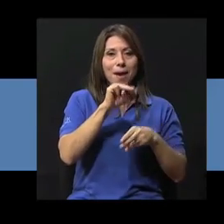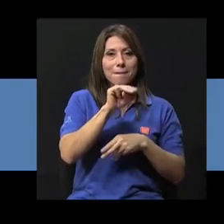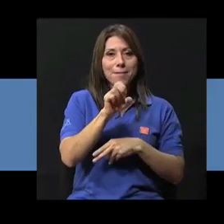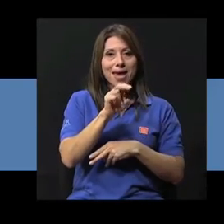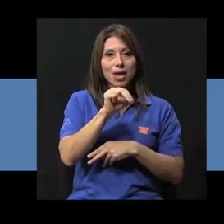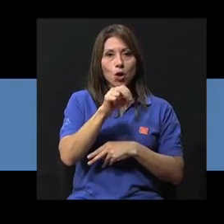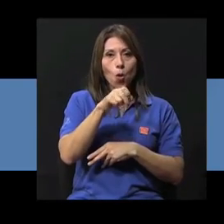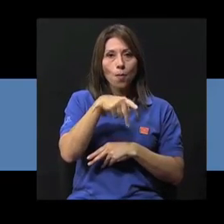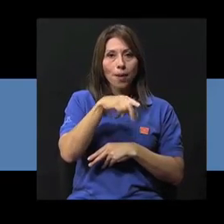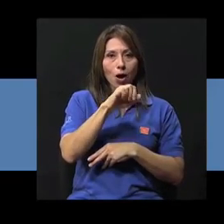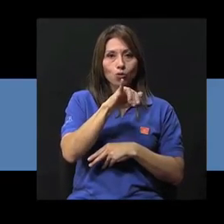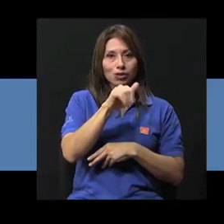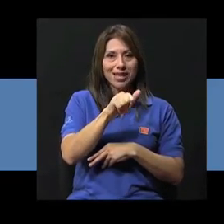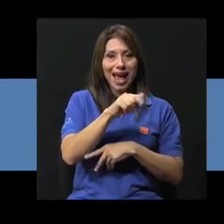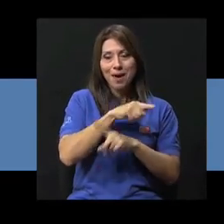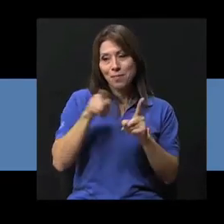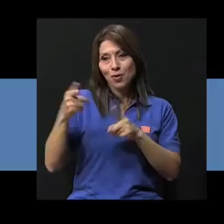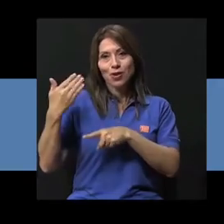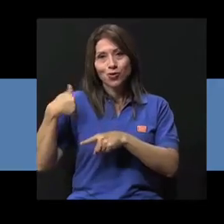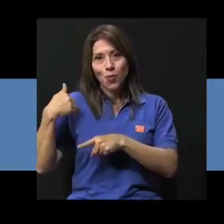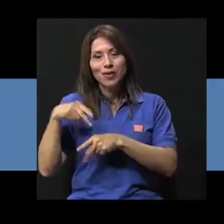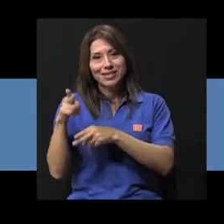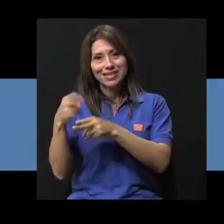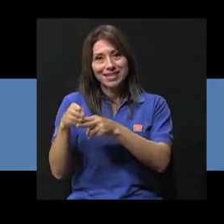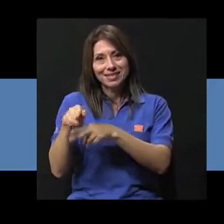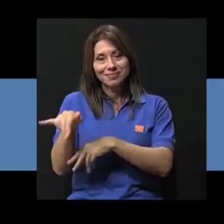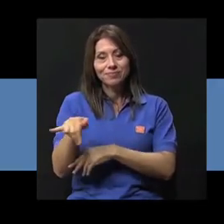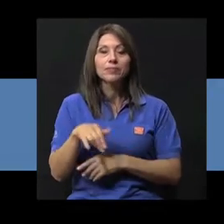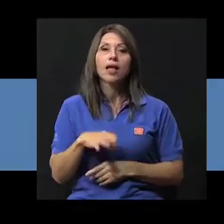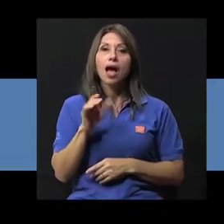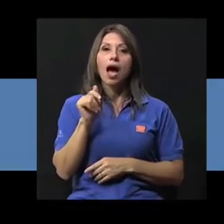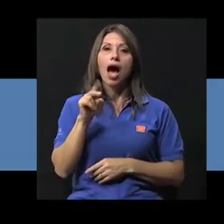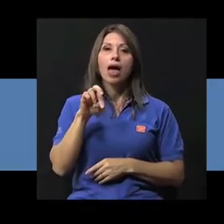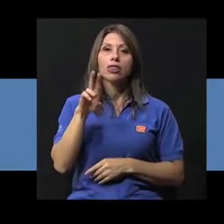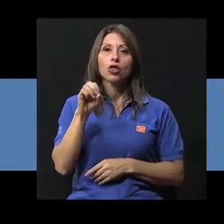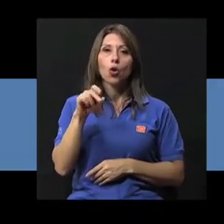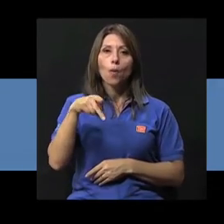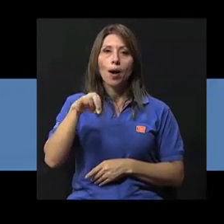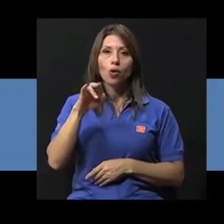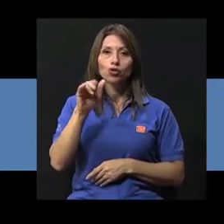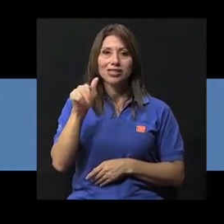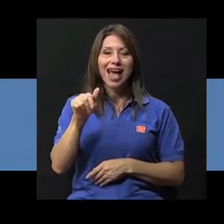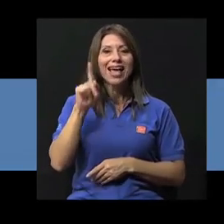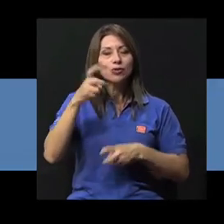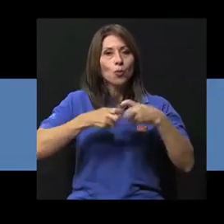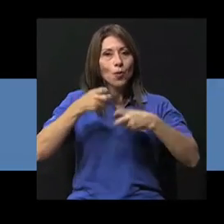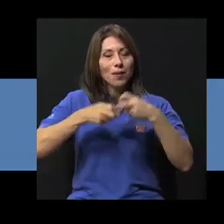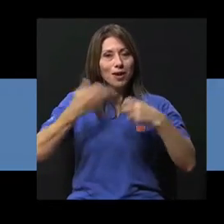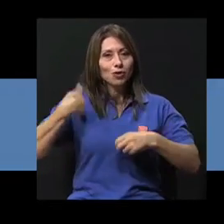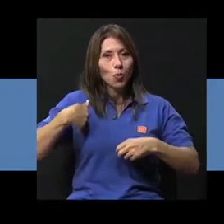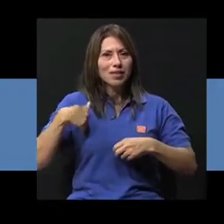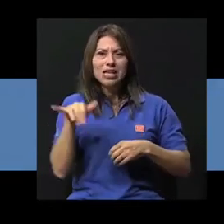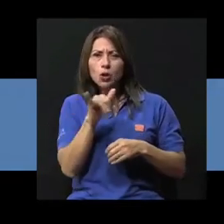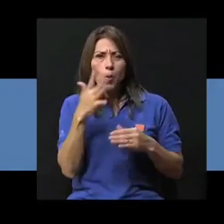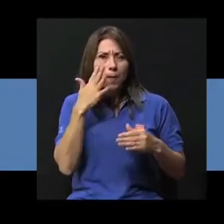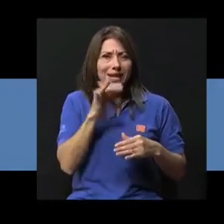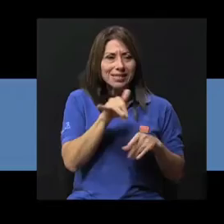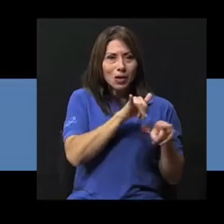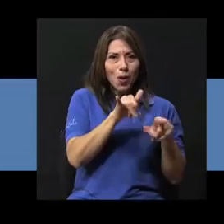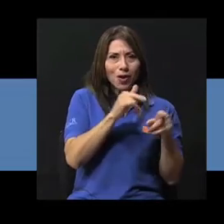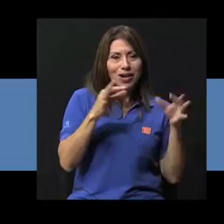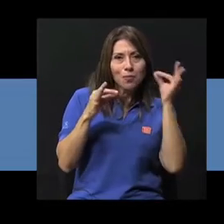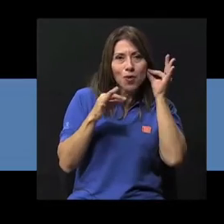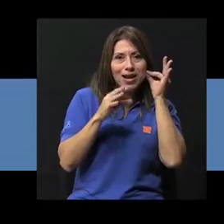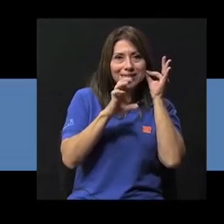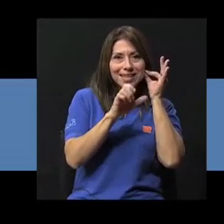y en los hombres es andropausia, afecta a los hombres. La andropausia es un problema de los hombres, es como el climaterio de